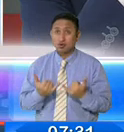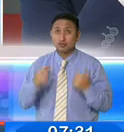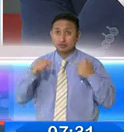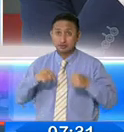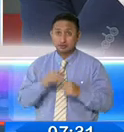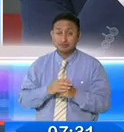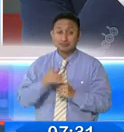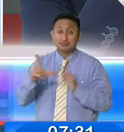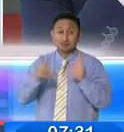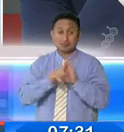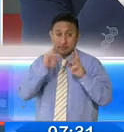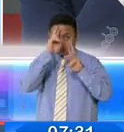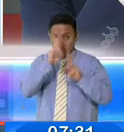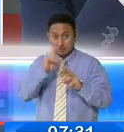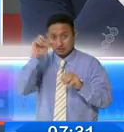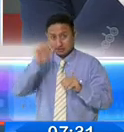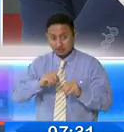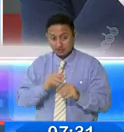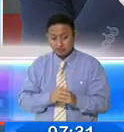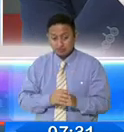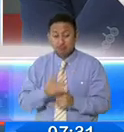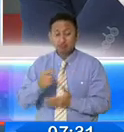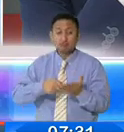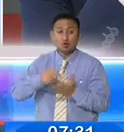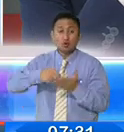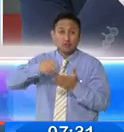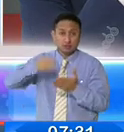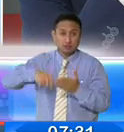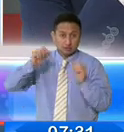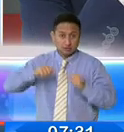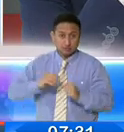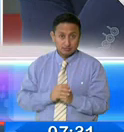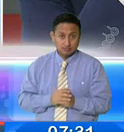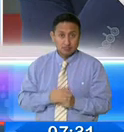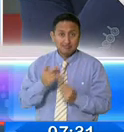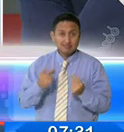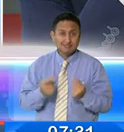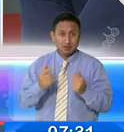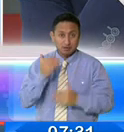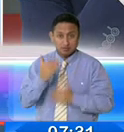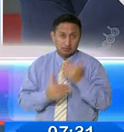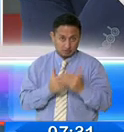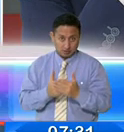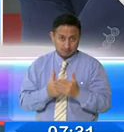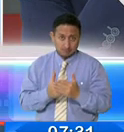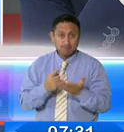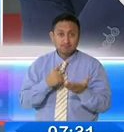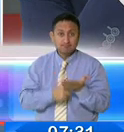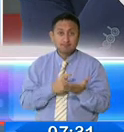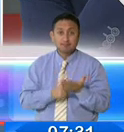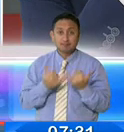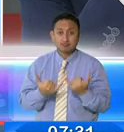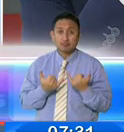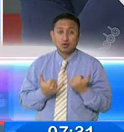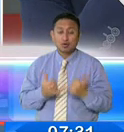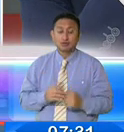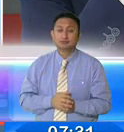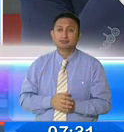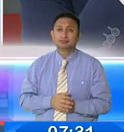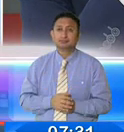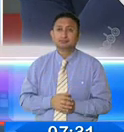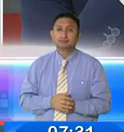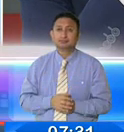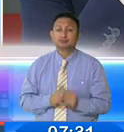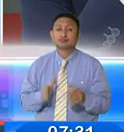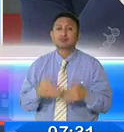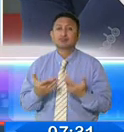ley, a llegar a tener los contratos y hacerlo de la manera más rápida posible. Creo que el debate en este momento tiene que ser: ¿cuál es el camino más